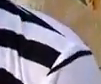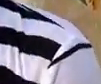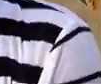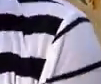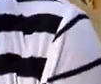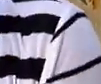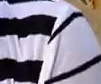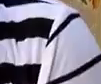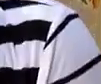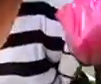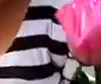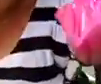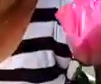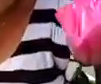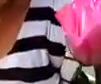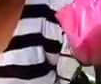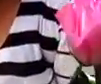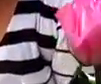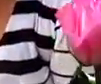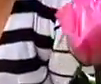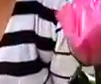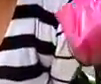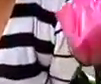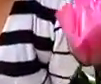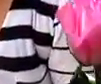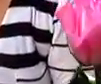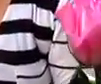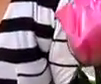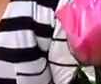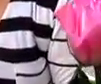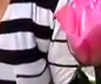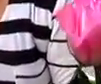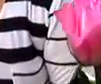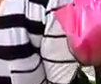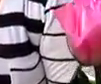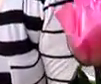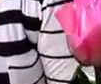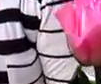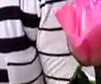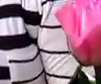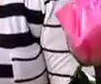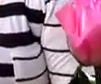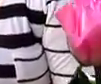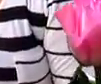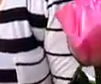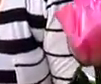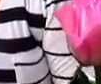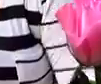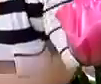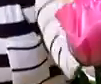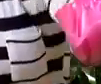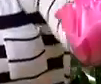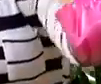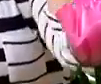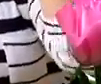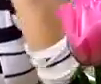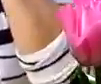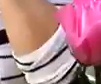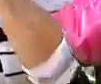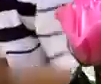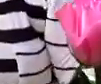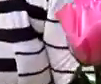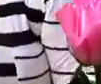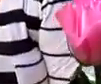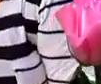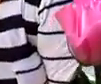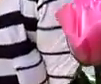huesos y las articulaciones. Papá, yo voy a hacer de los dos. Epidemiólogo ortopédico. Ah, pues vas a tener que estudiar